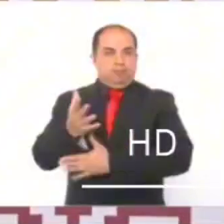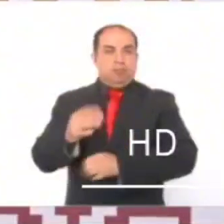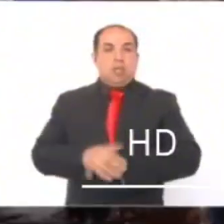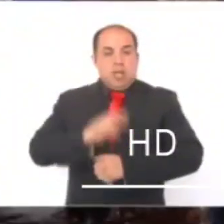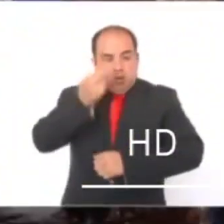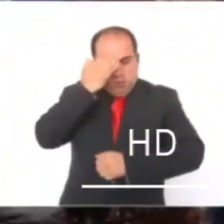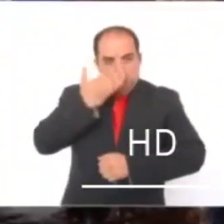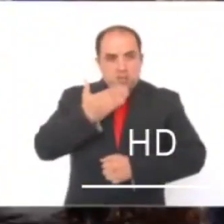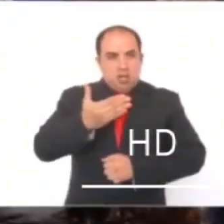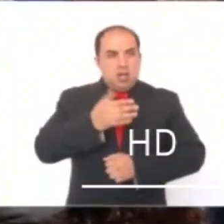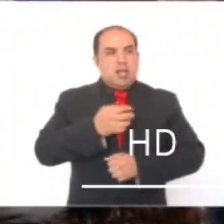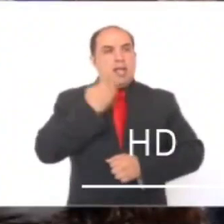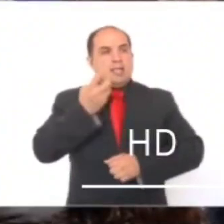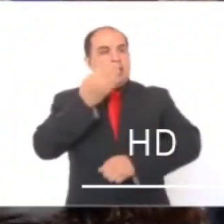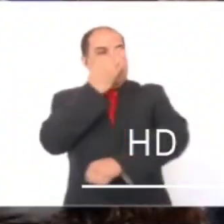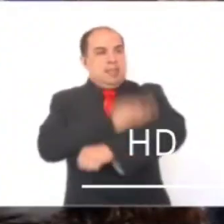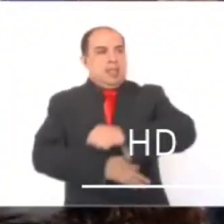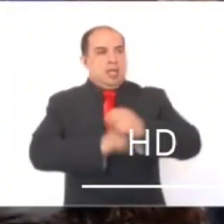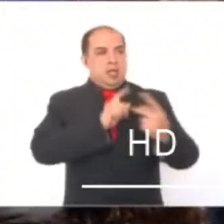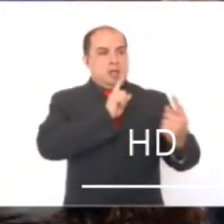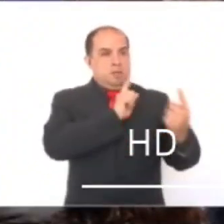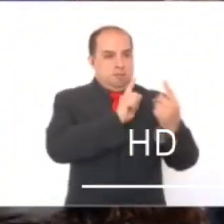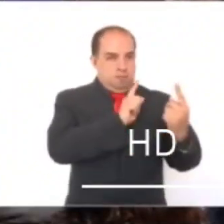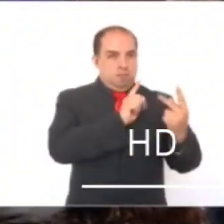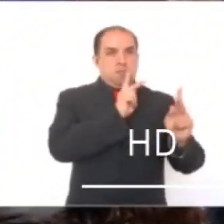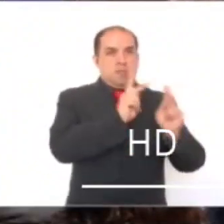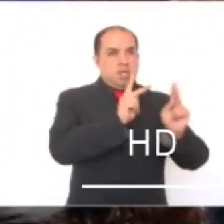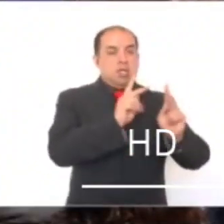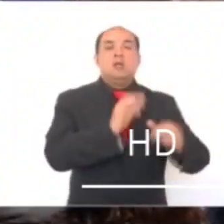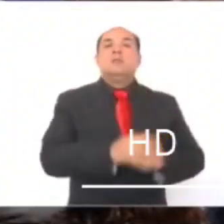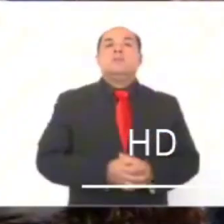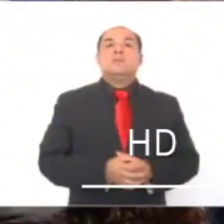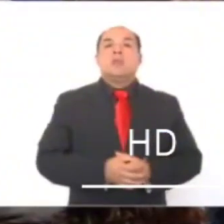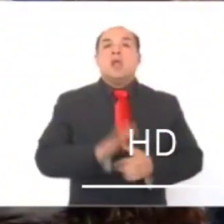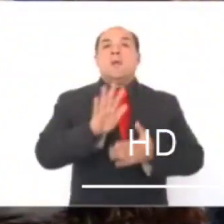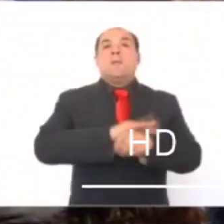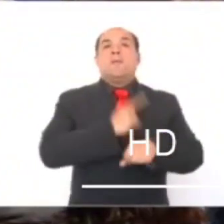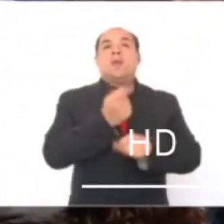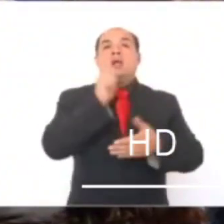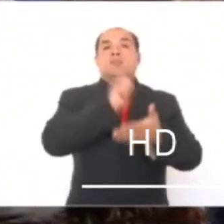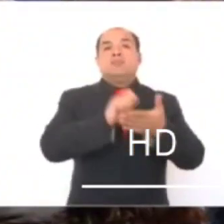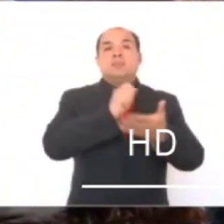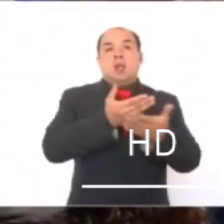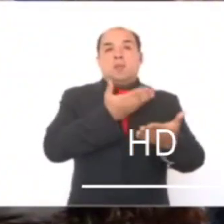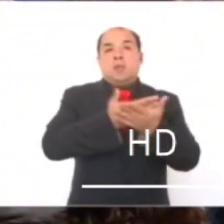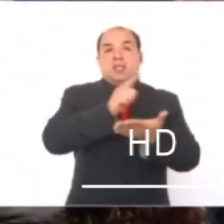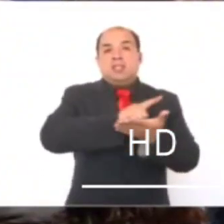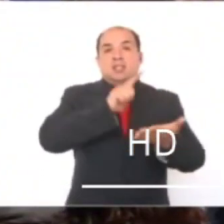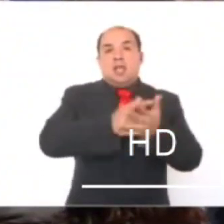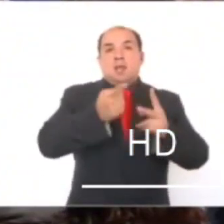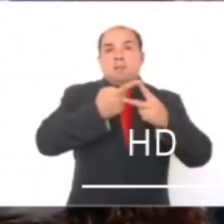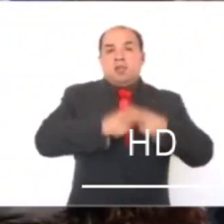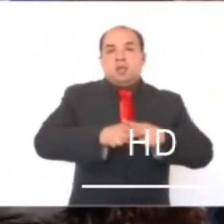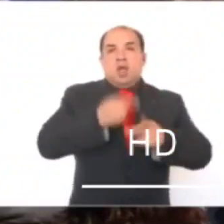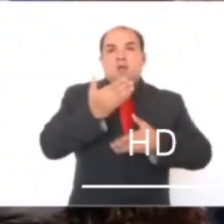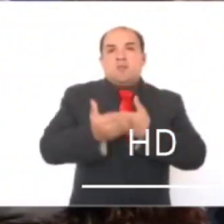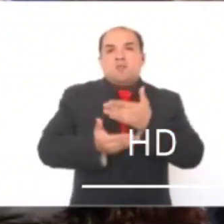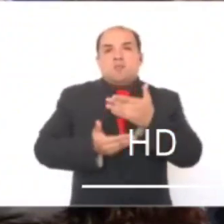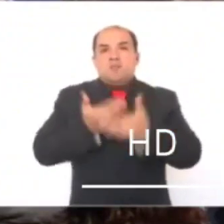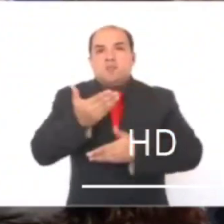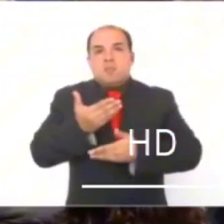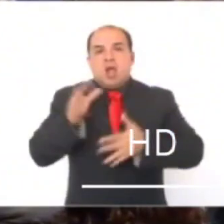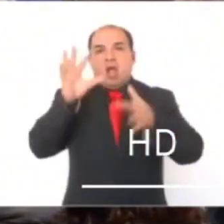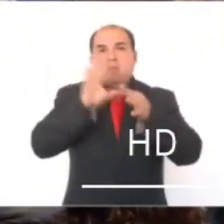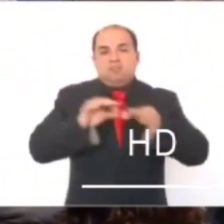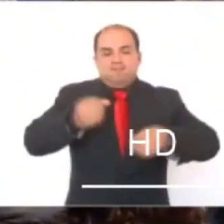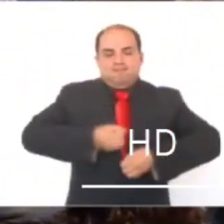que platicamos, Marce, porque la construcción de esta iniciativa empezó con un proceso de catarsis. Ahí